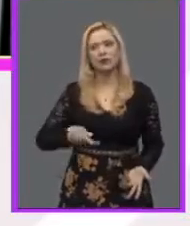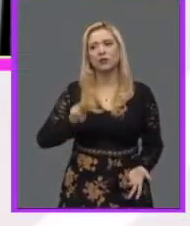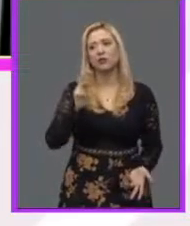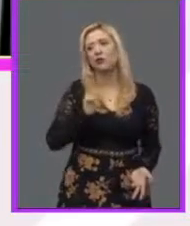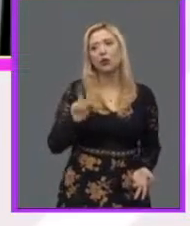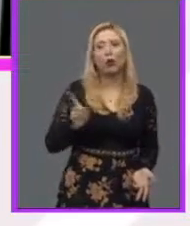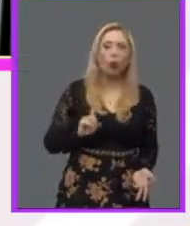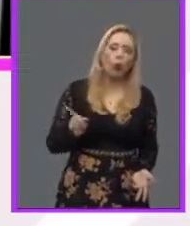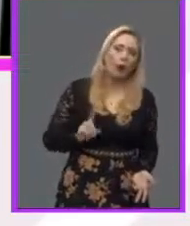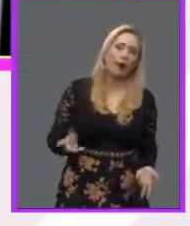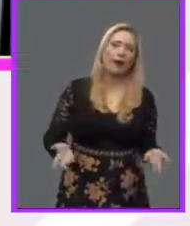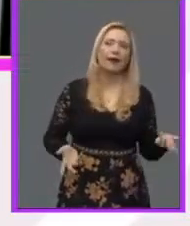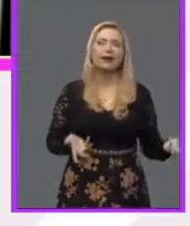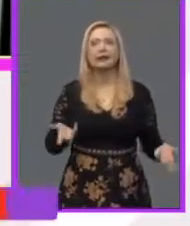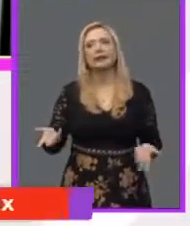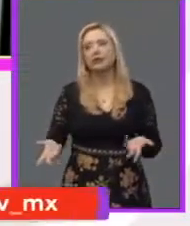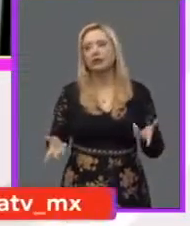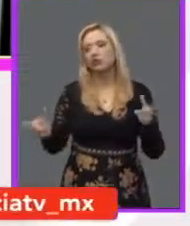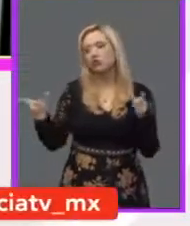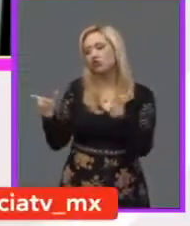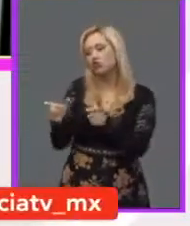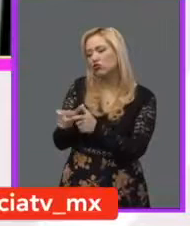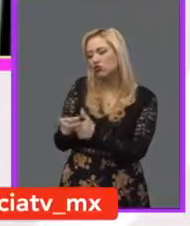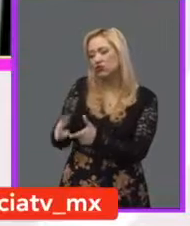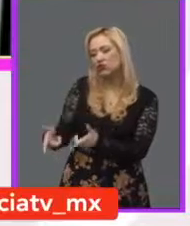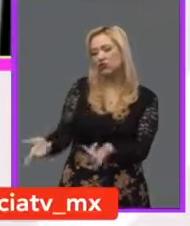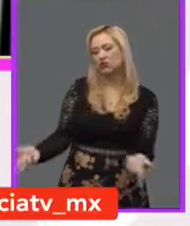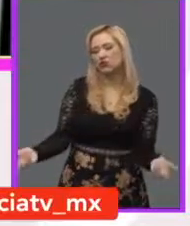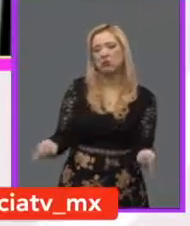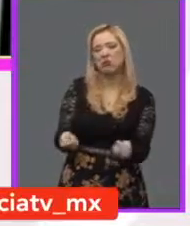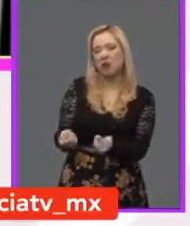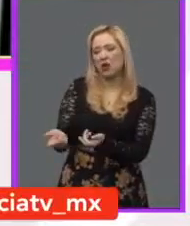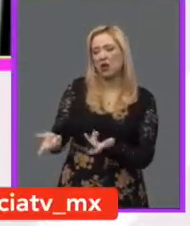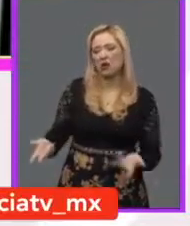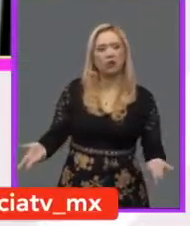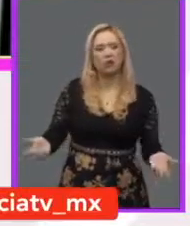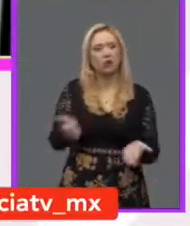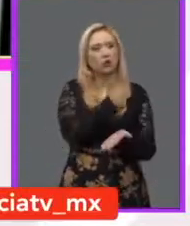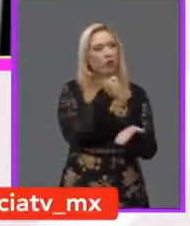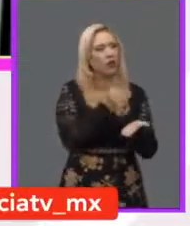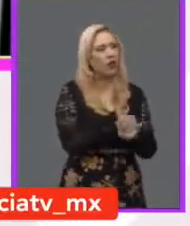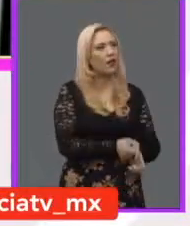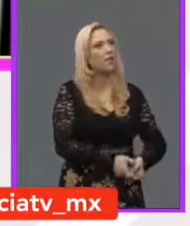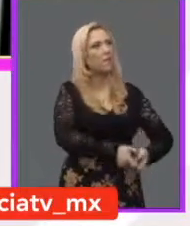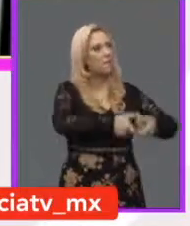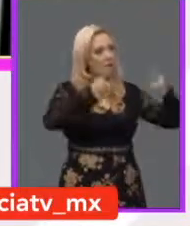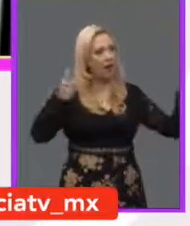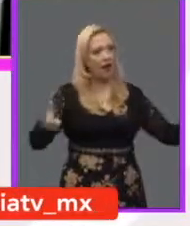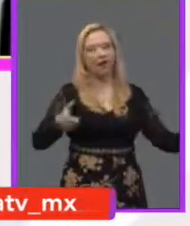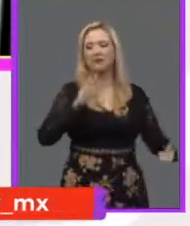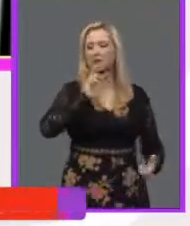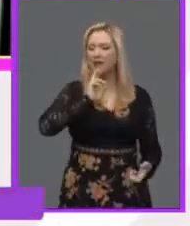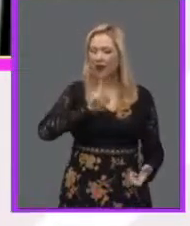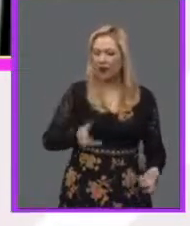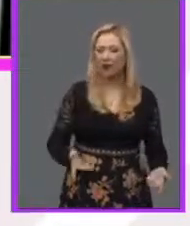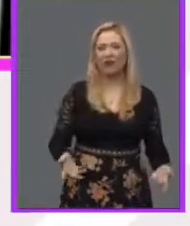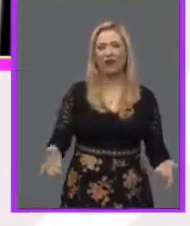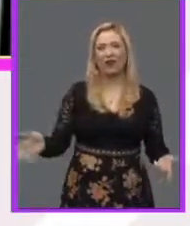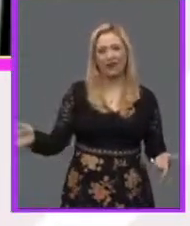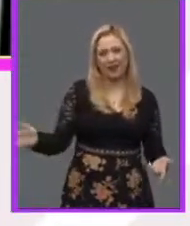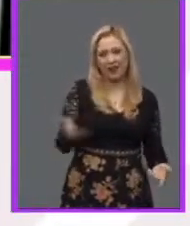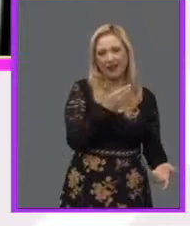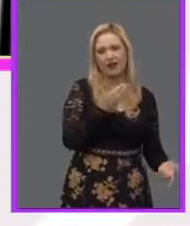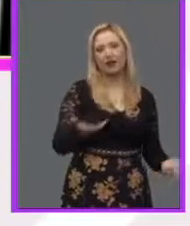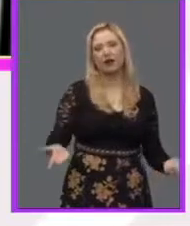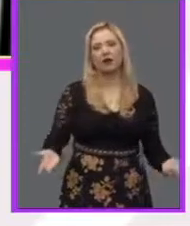discursos como no es que porque una minoría va a comprometer el desarrollo de toda una ciudad, a ellos les va a beneficiar, etcétera. La realidad es que